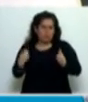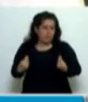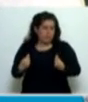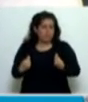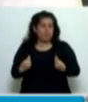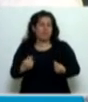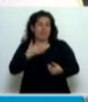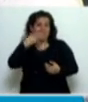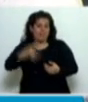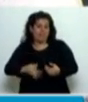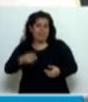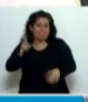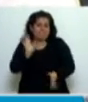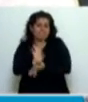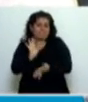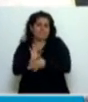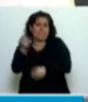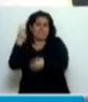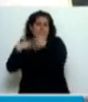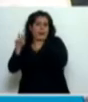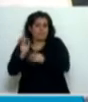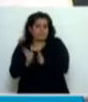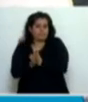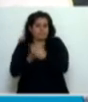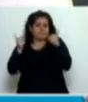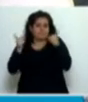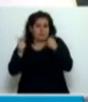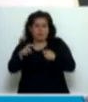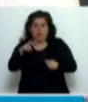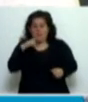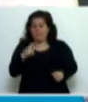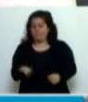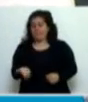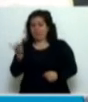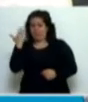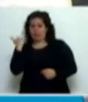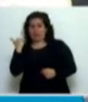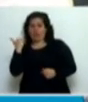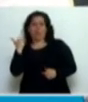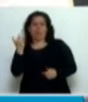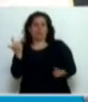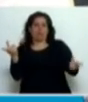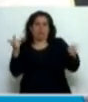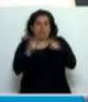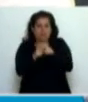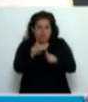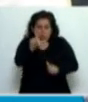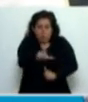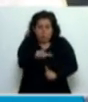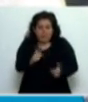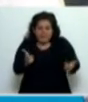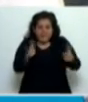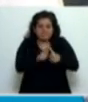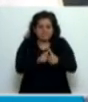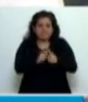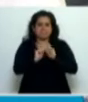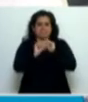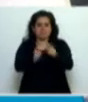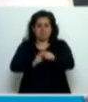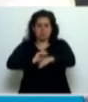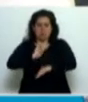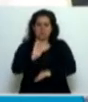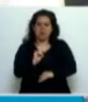que se le dio a esta ley. Hemos sido convocados desde el día viernes a una reunión conjunta del día lunes que continuó en el